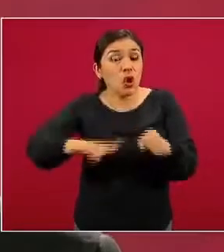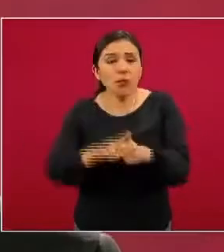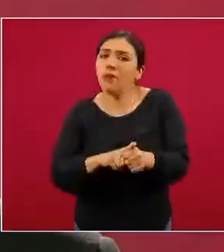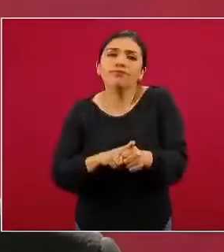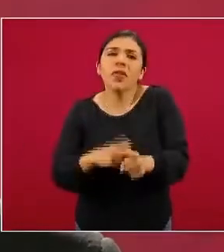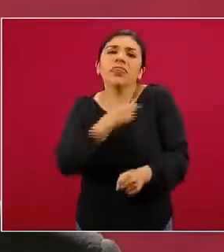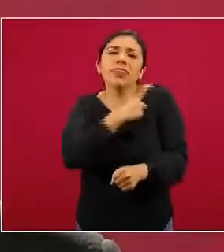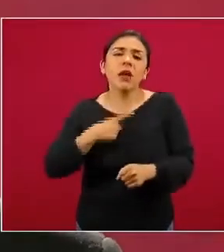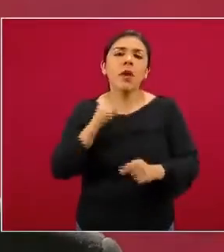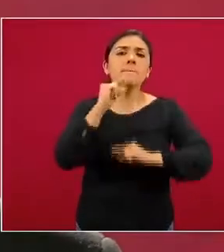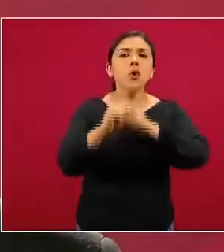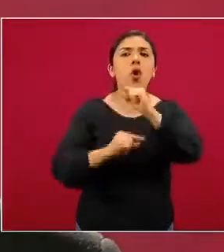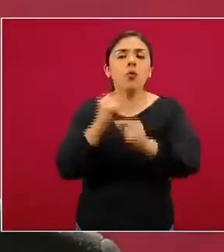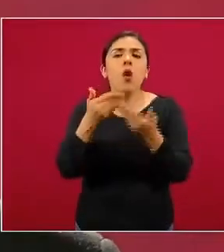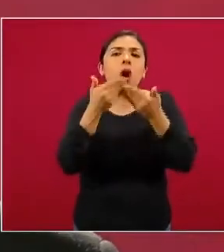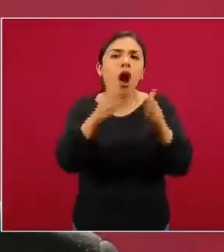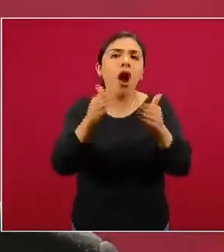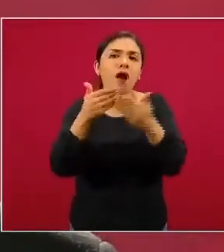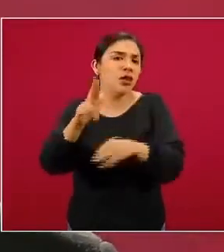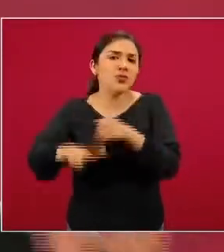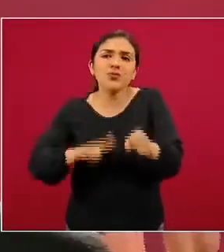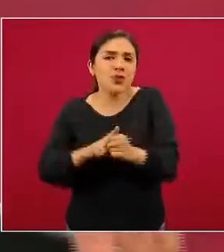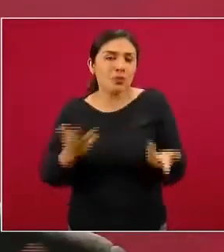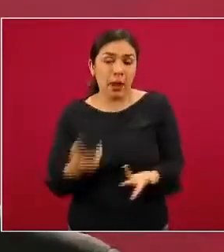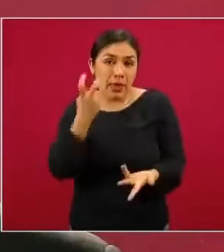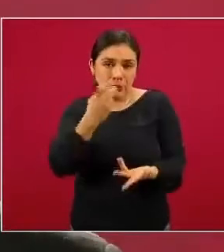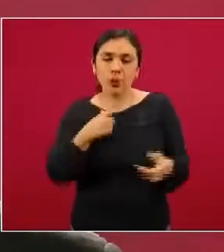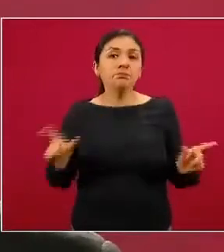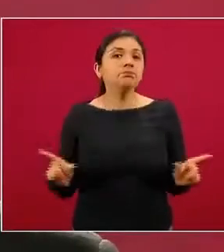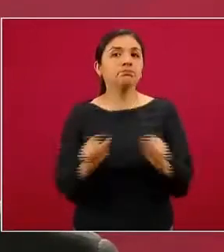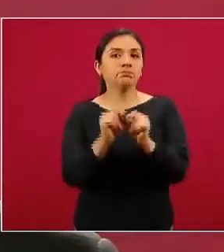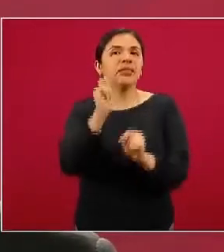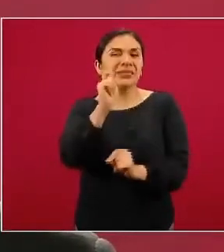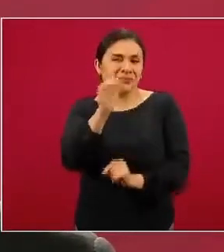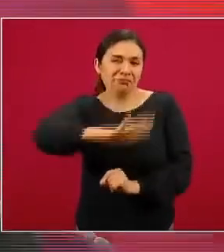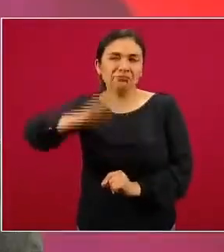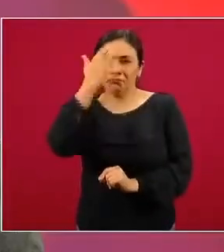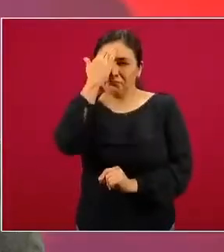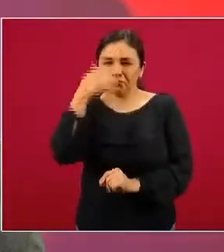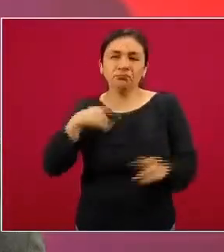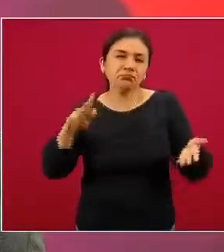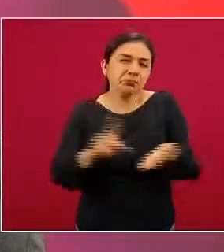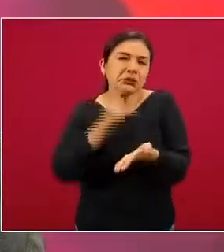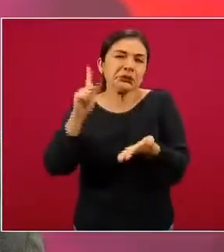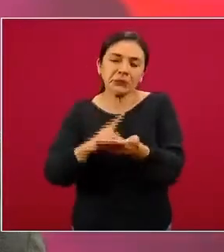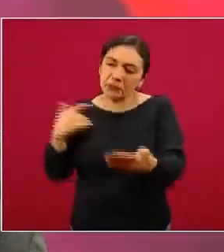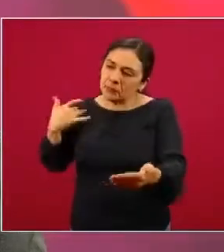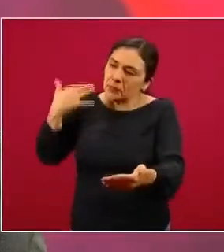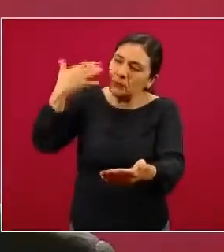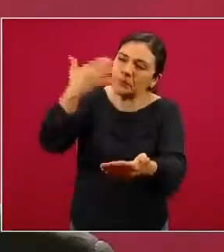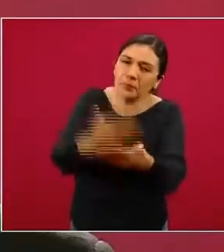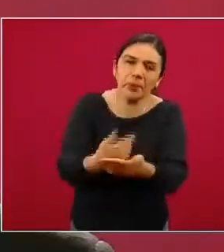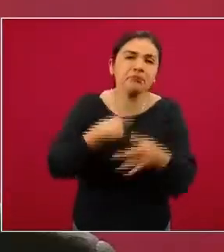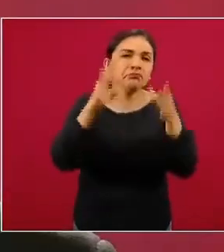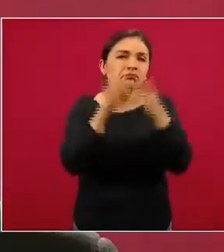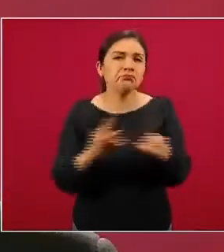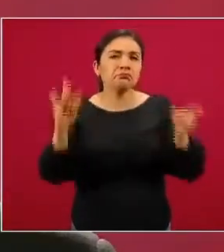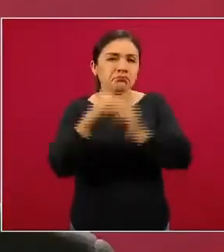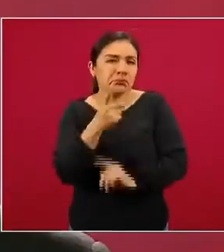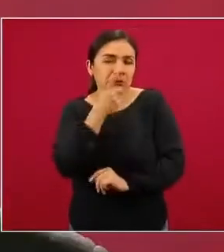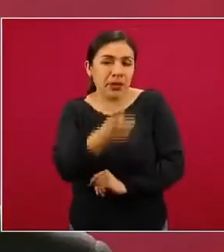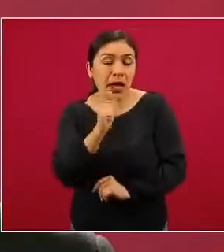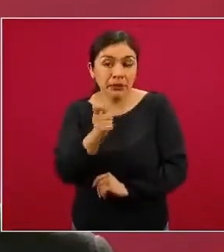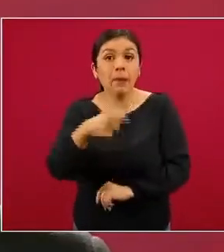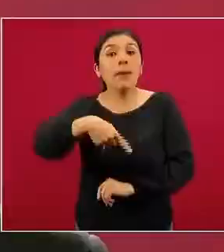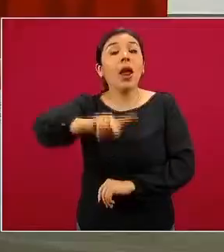libera la actividad en el espacio público. Este es un resumen de lo que ya conocen, de lo que hemos venido diciendo desde el inicio de la epidemia,